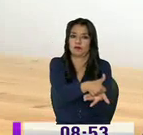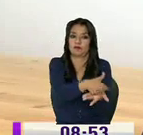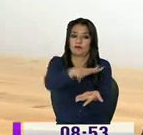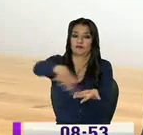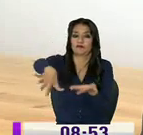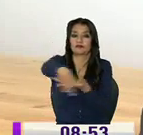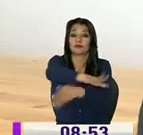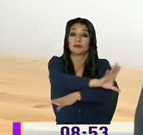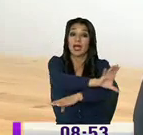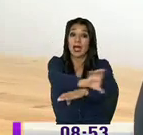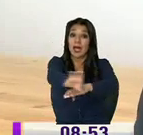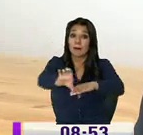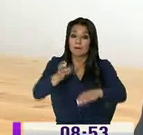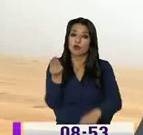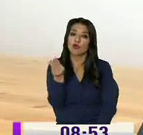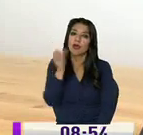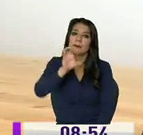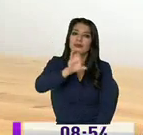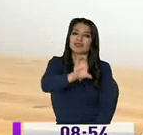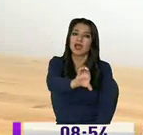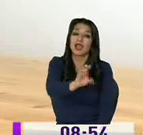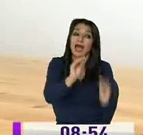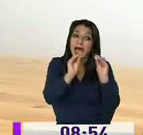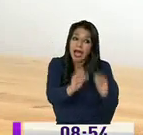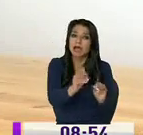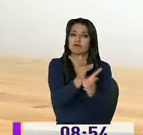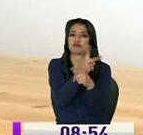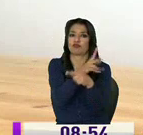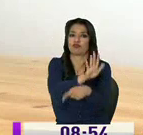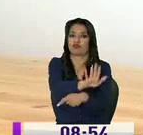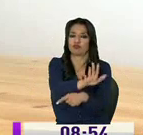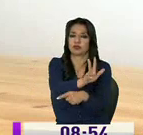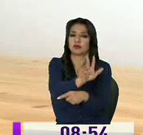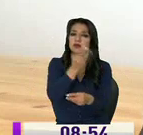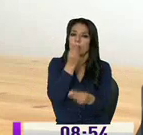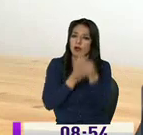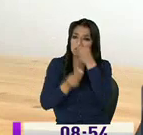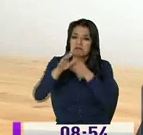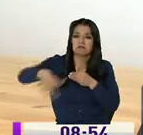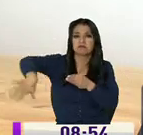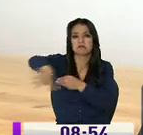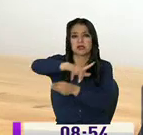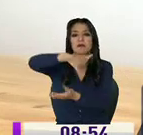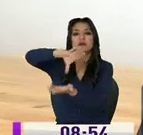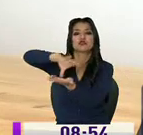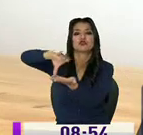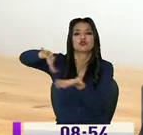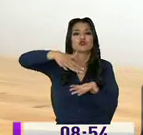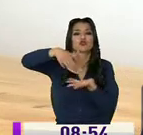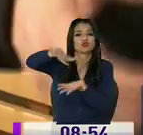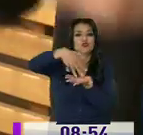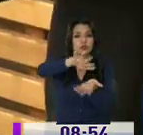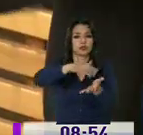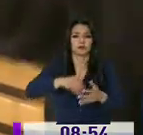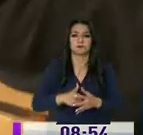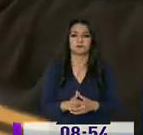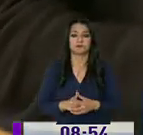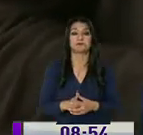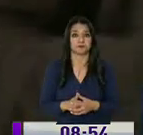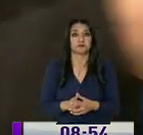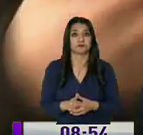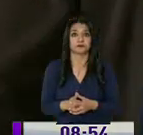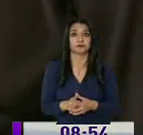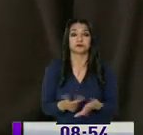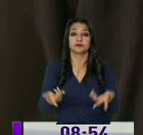el capital allí donde se produce los productos de primera necesidad de las urbes. Además, estos